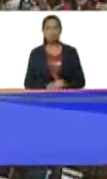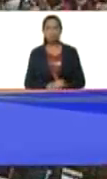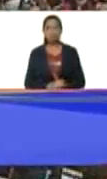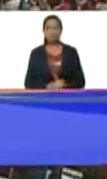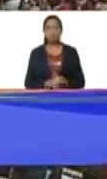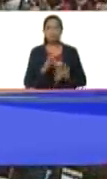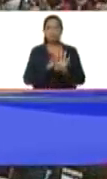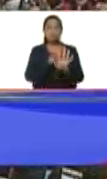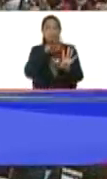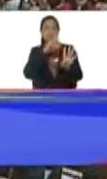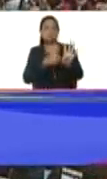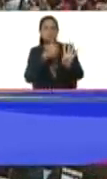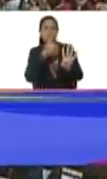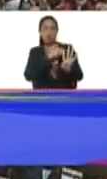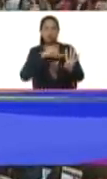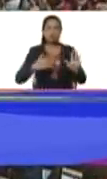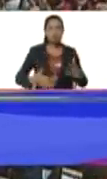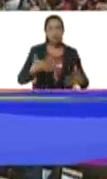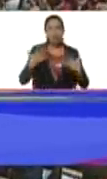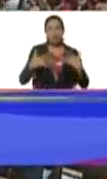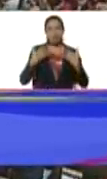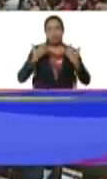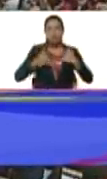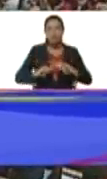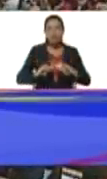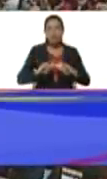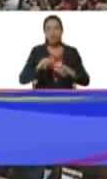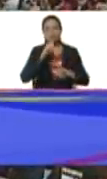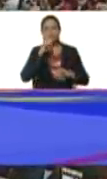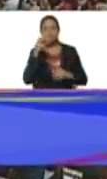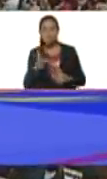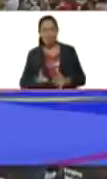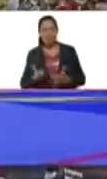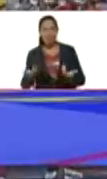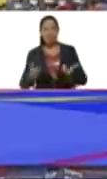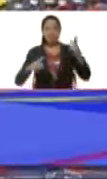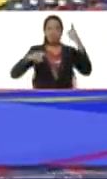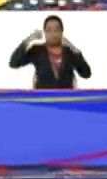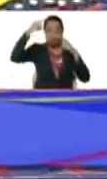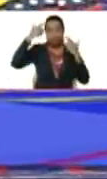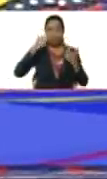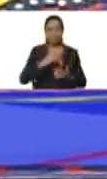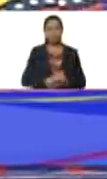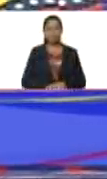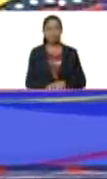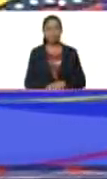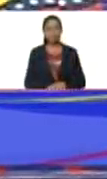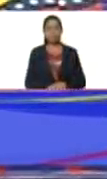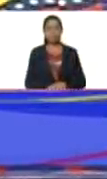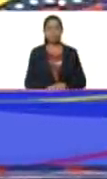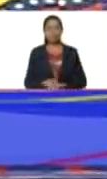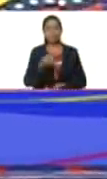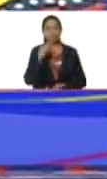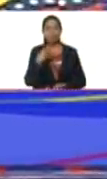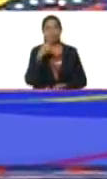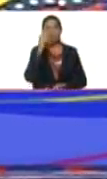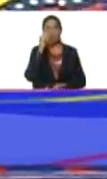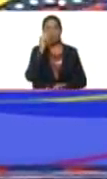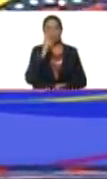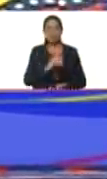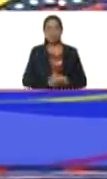somos alegría, somos los hijos de Hugo Chávez Frías. Bueno, José Vicente